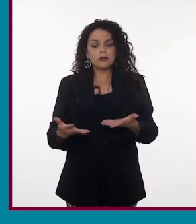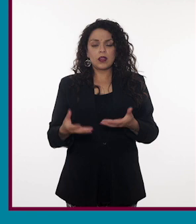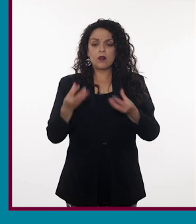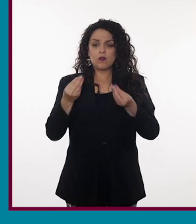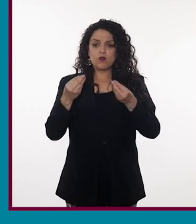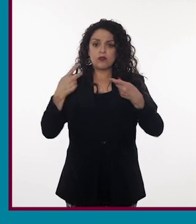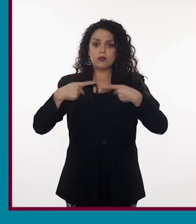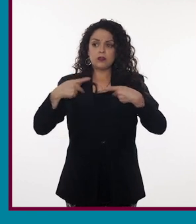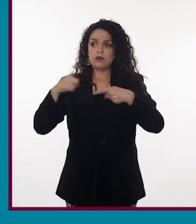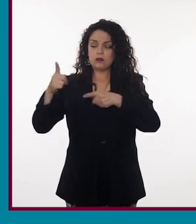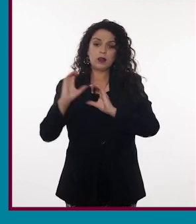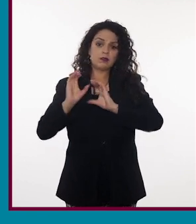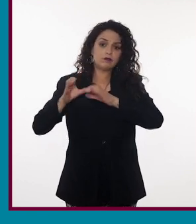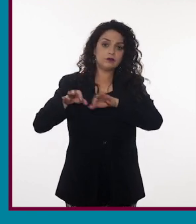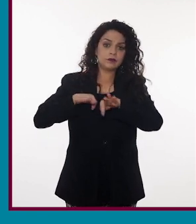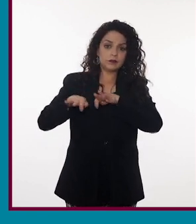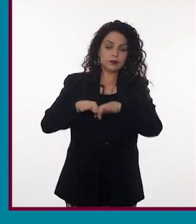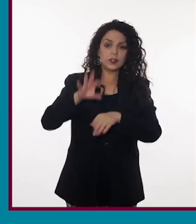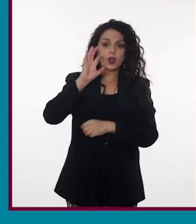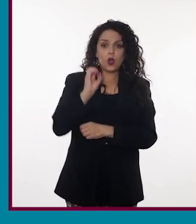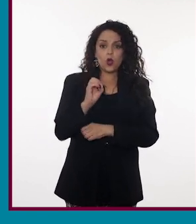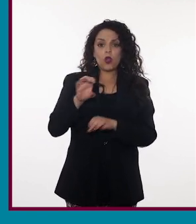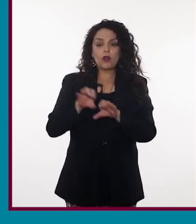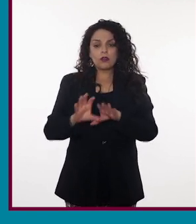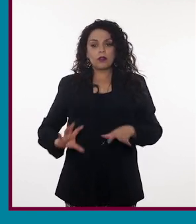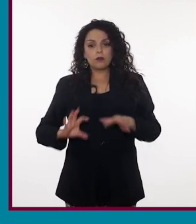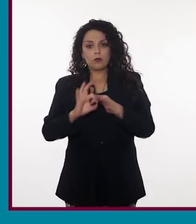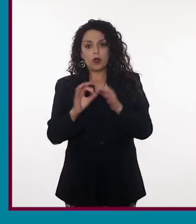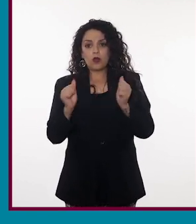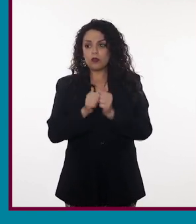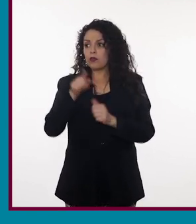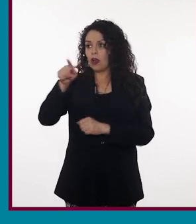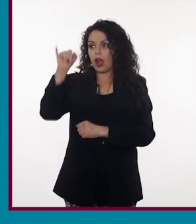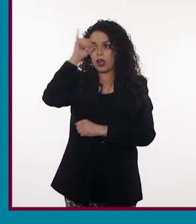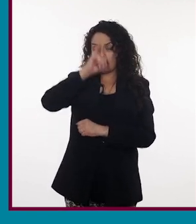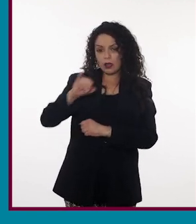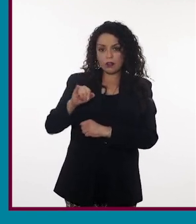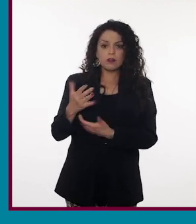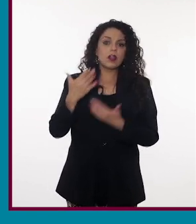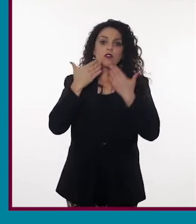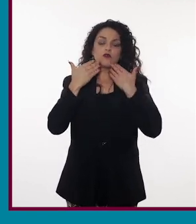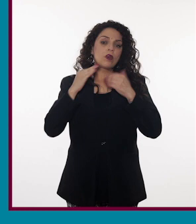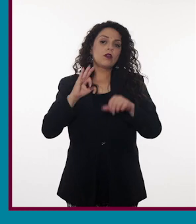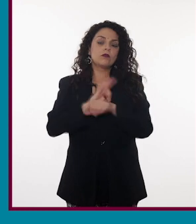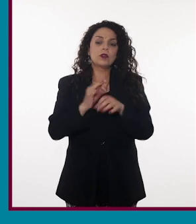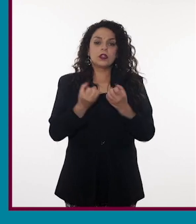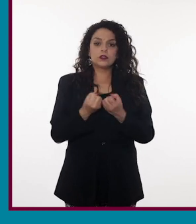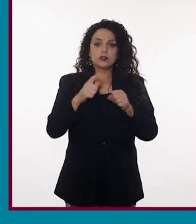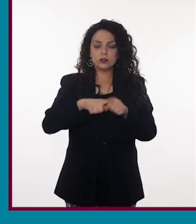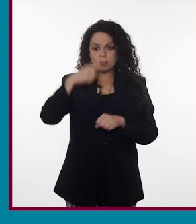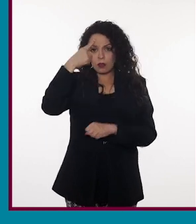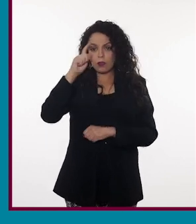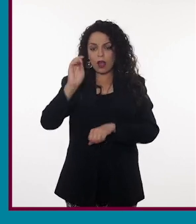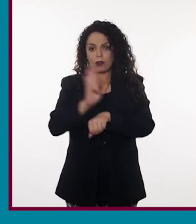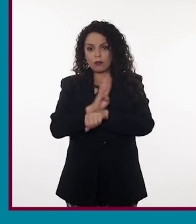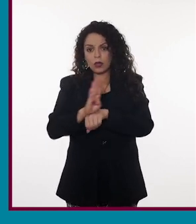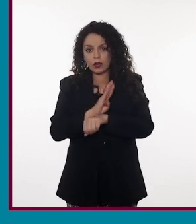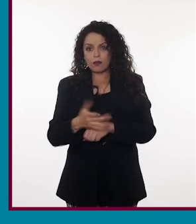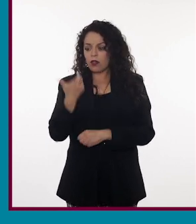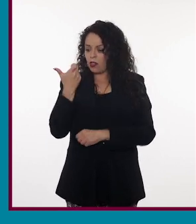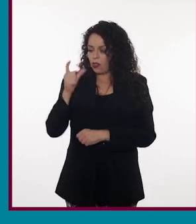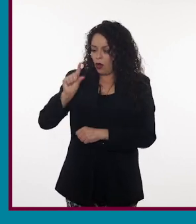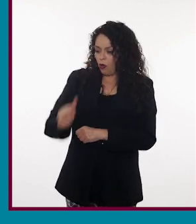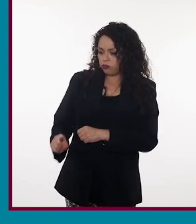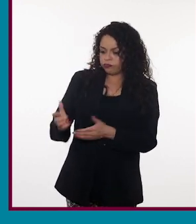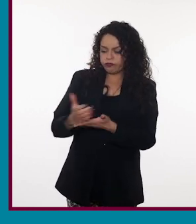empleadores posibles o una relación ambigua con el empleador, la ausencia de protección social y de prestaciones, un salario bajo